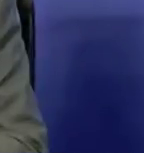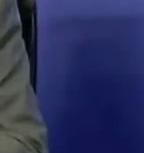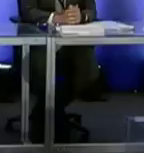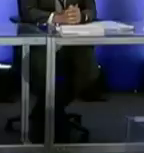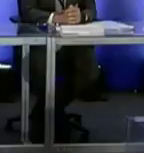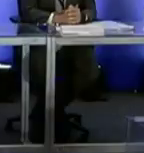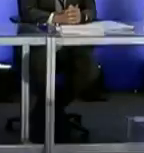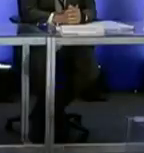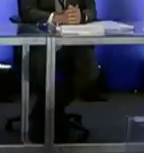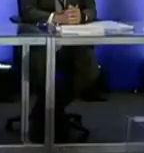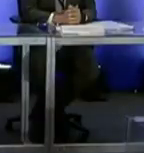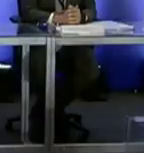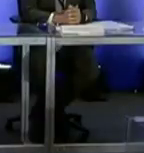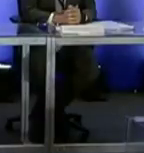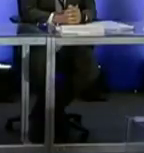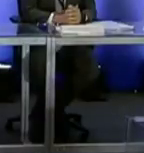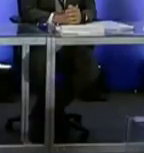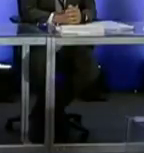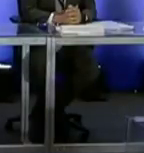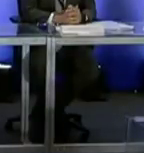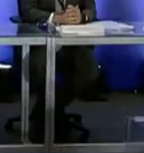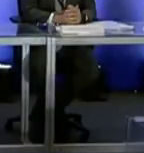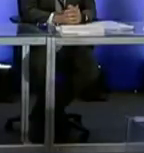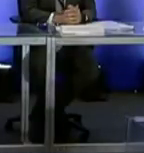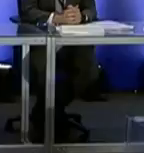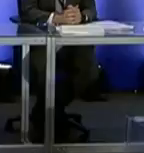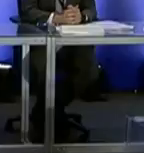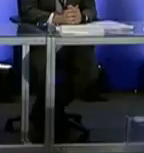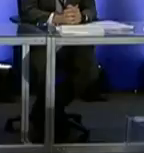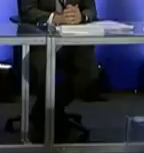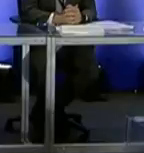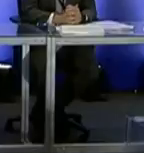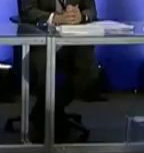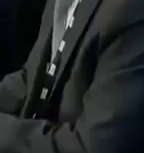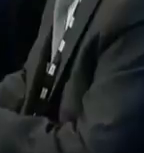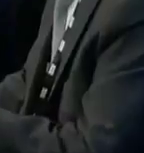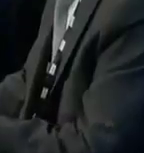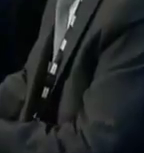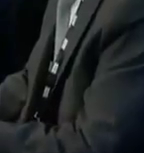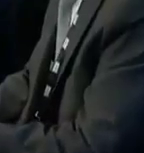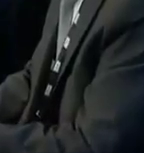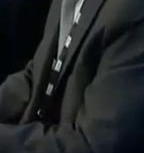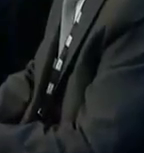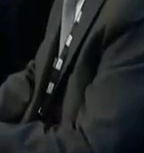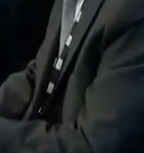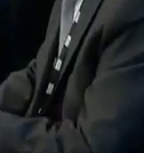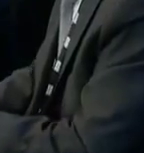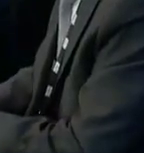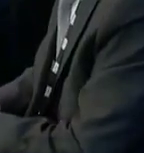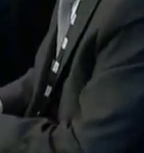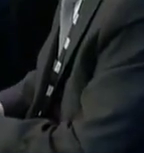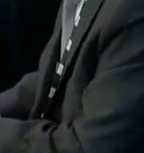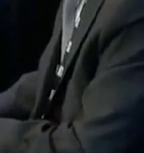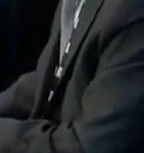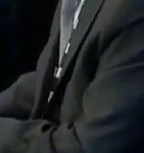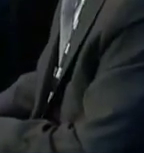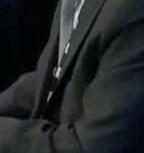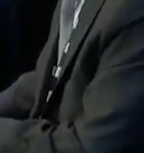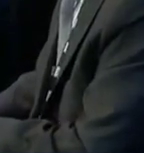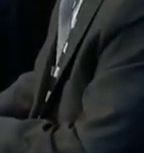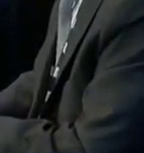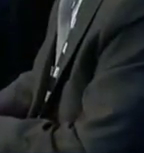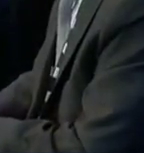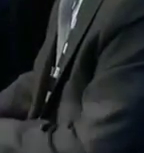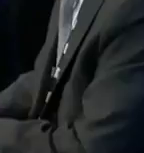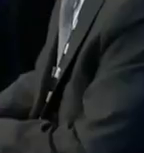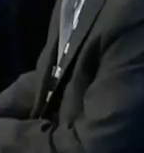estar, como se vio en los resultados de la ronda, pues va a estar reactivando la exploración